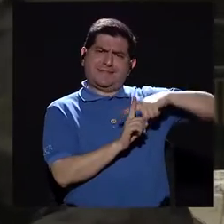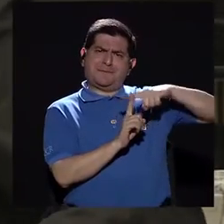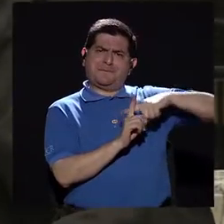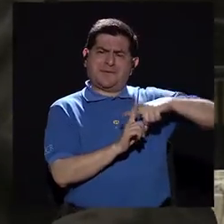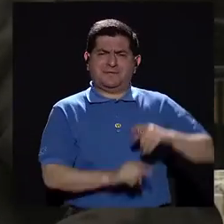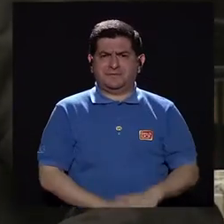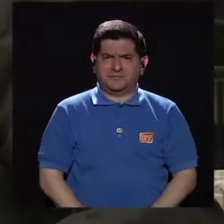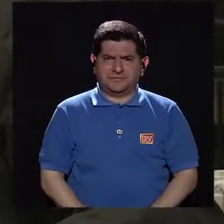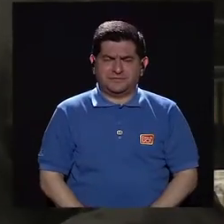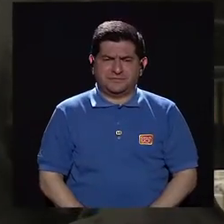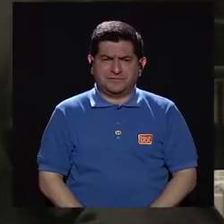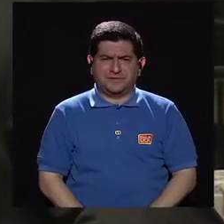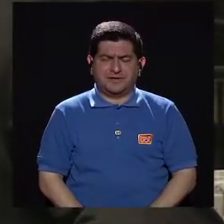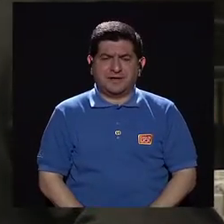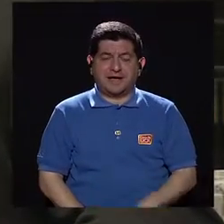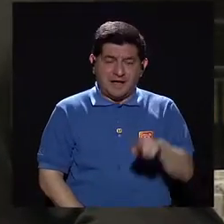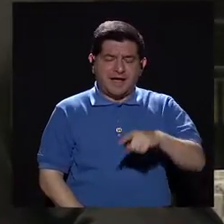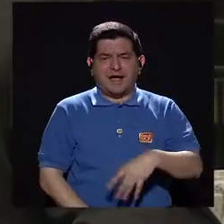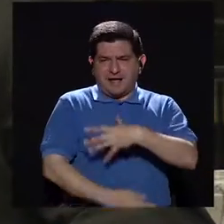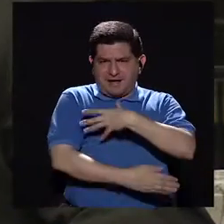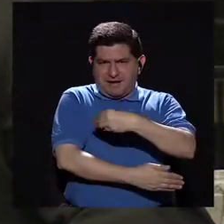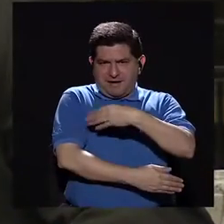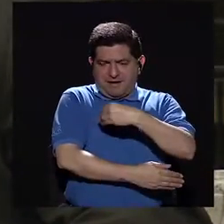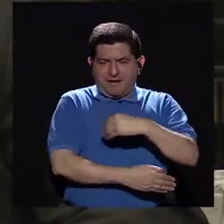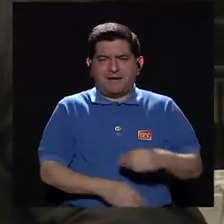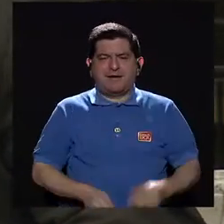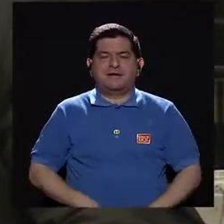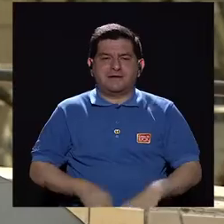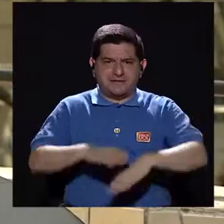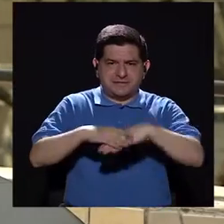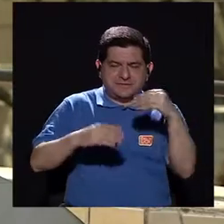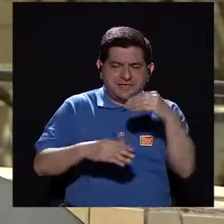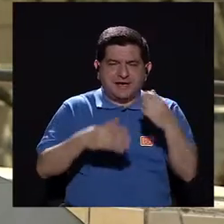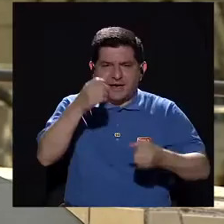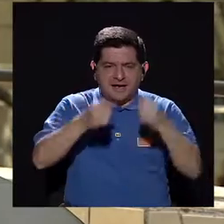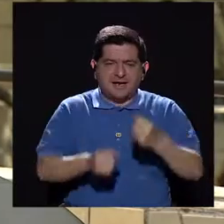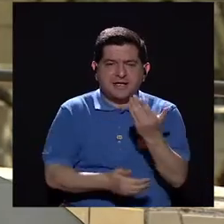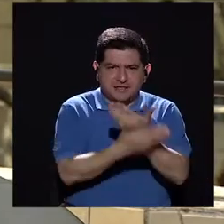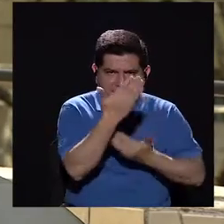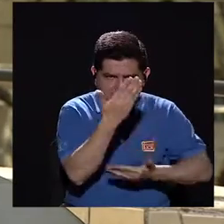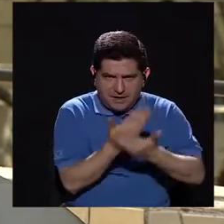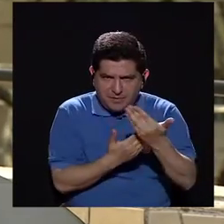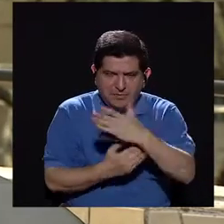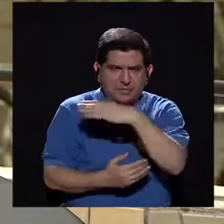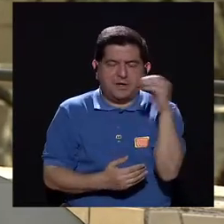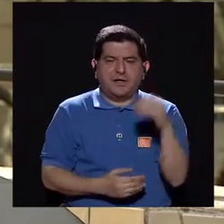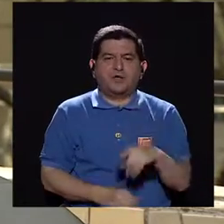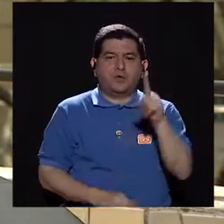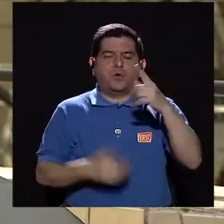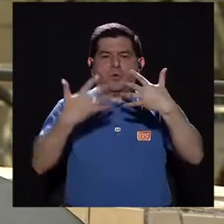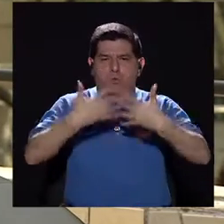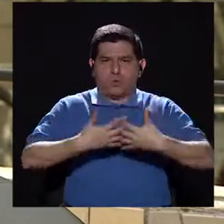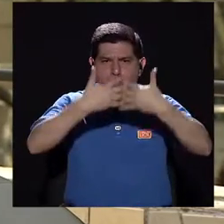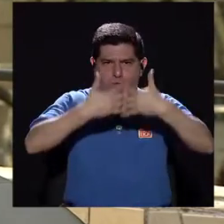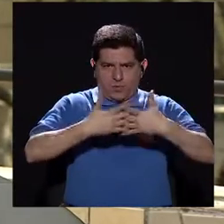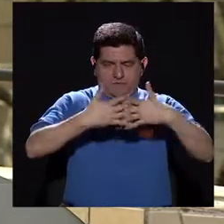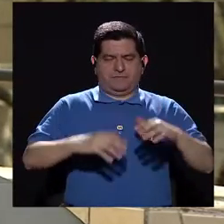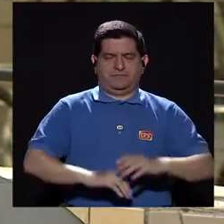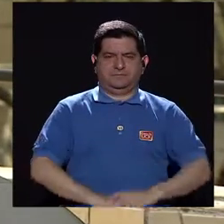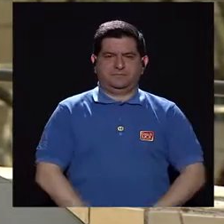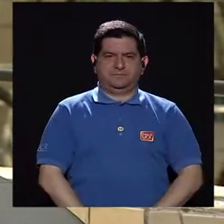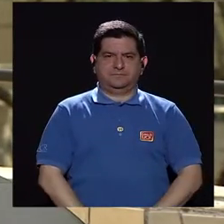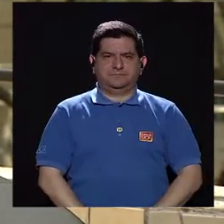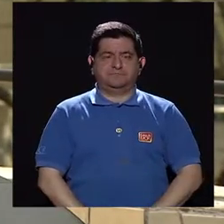la temperatura y todas estas cosas que tal vez podemos hacer. La leche materna se puede extraer tanto manual como a través de un